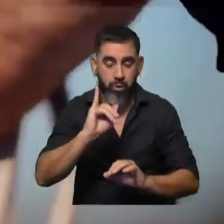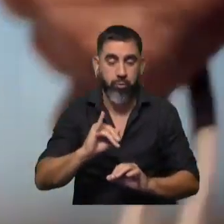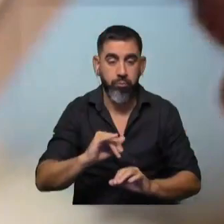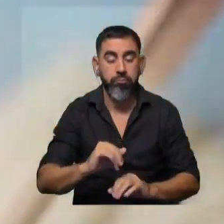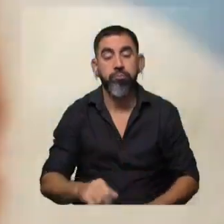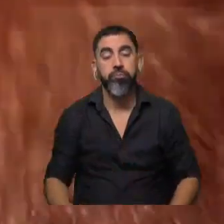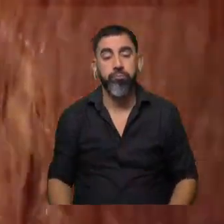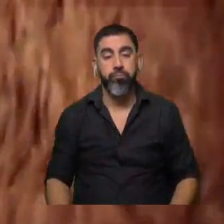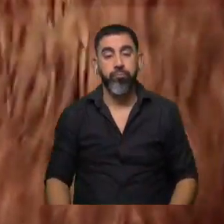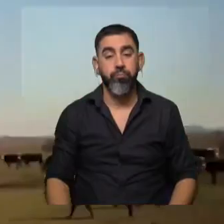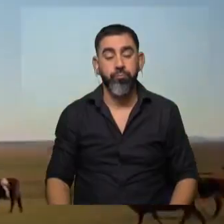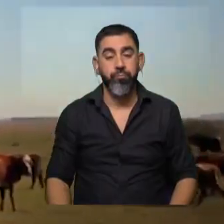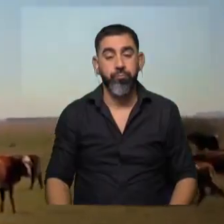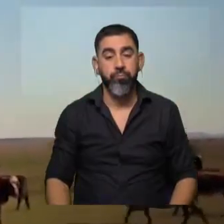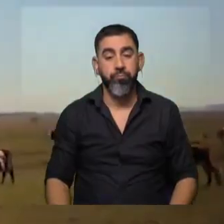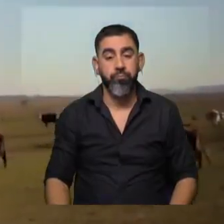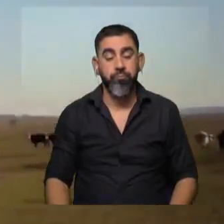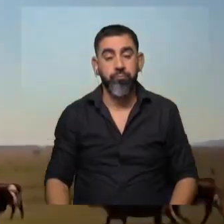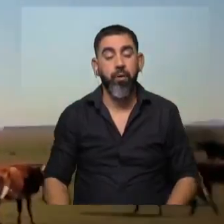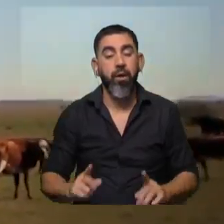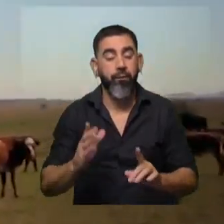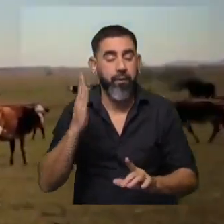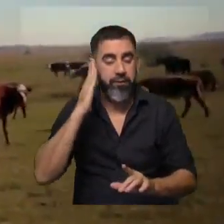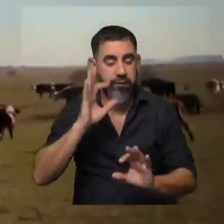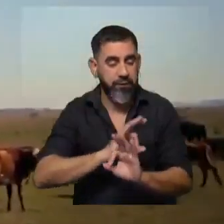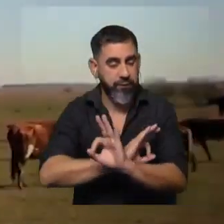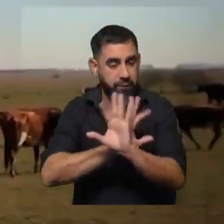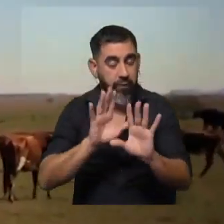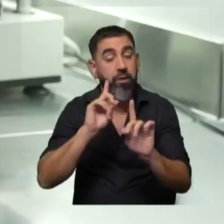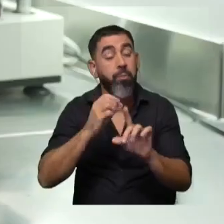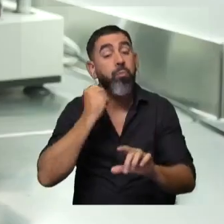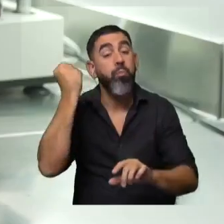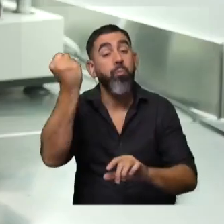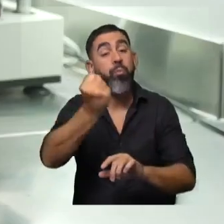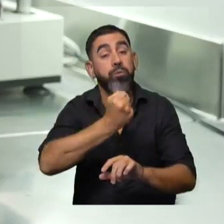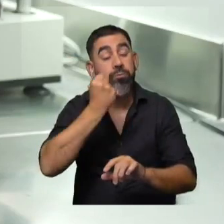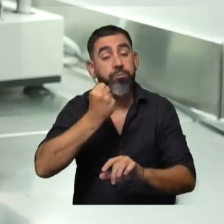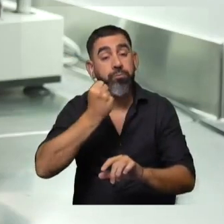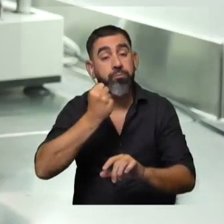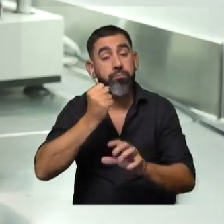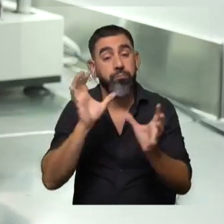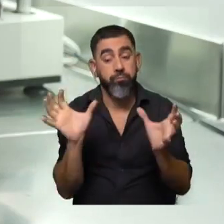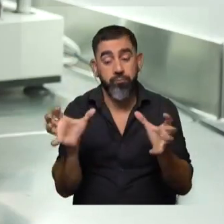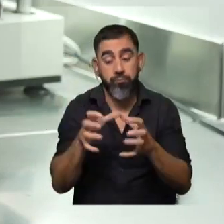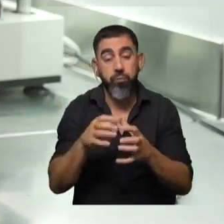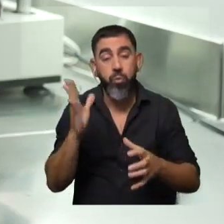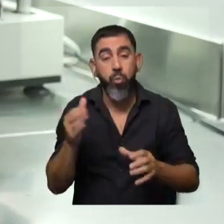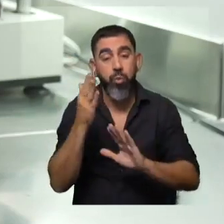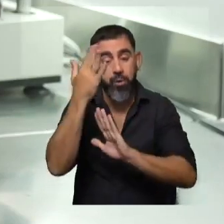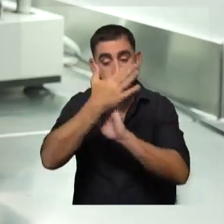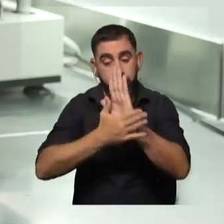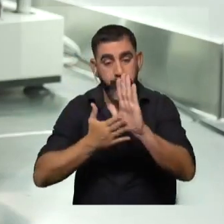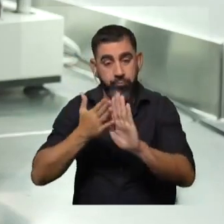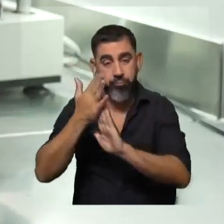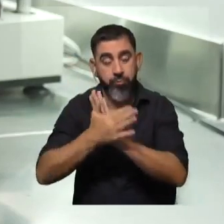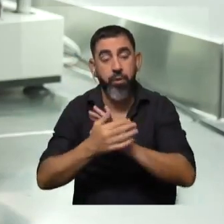es importante desde el punto de vista estadístico tenerlo claro, presente. Lo otro importante también es que abarcaron productores de todo el país, o sea,